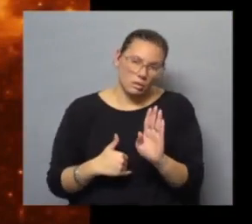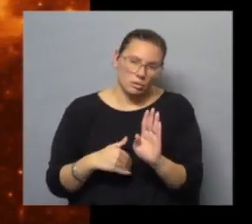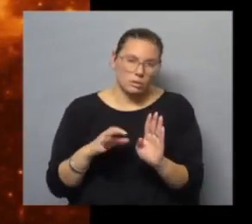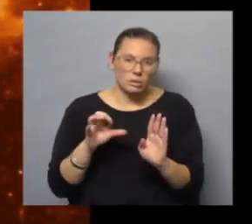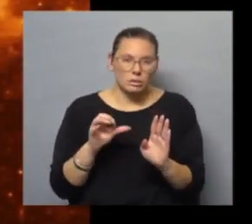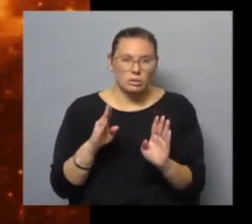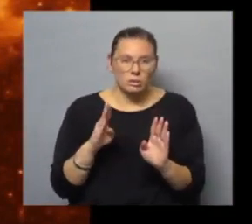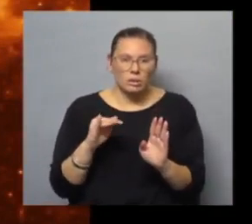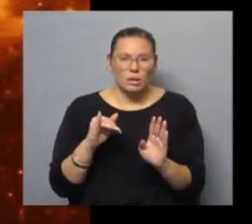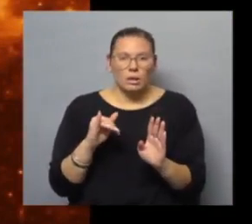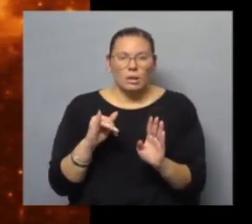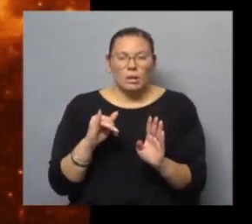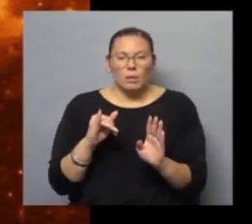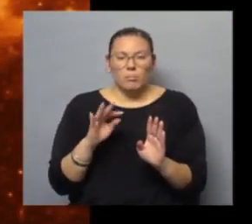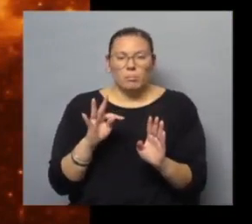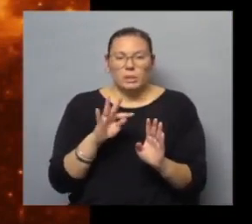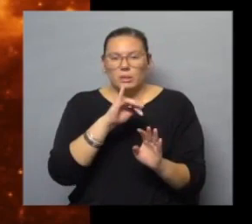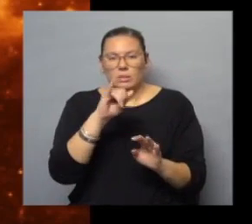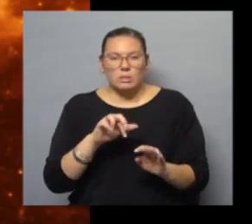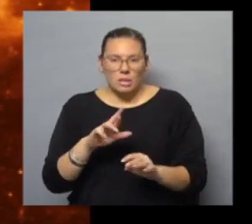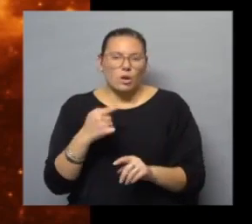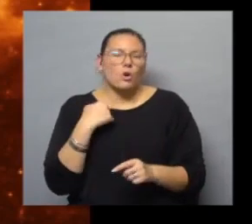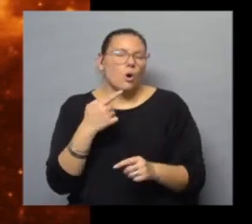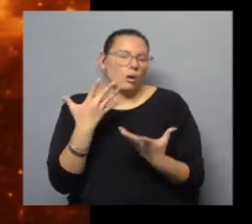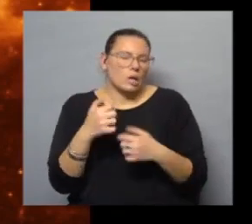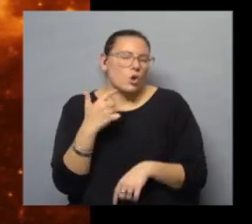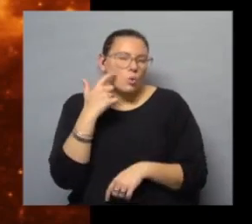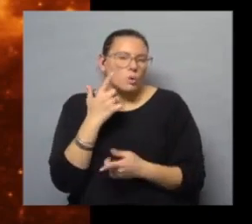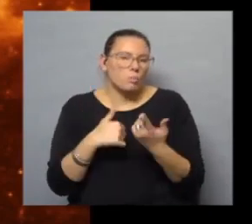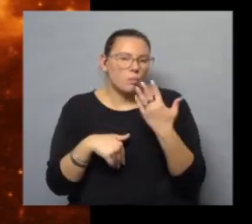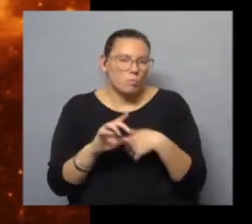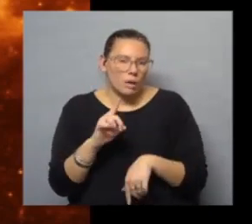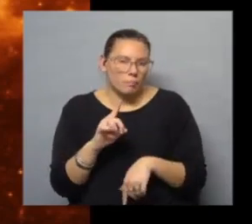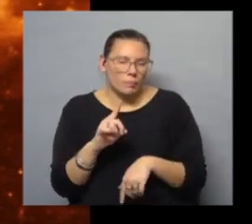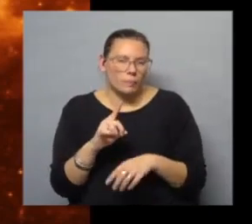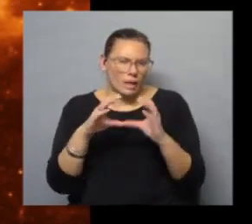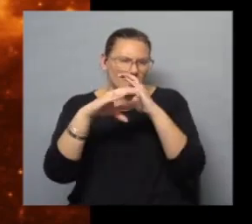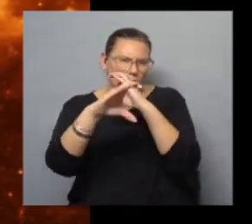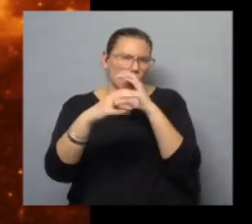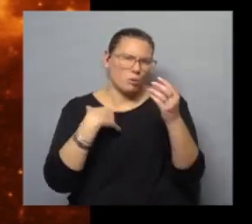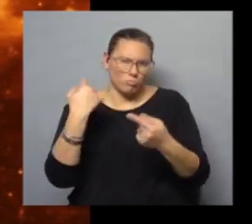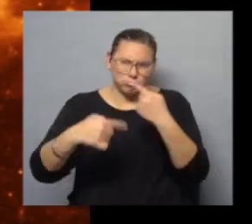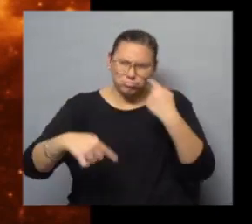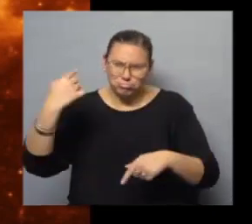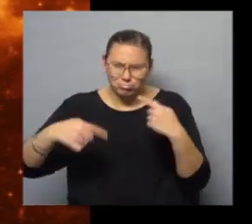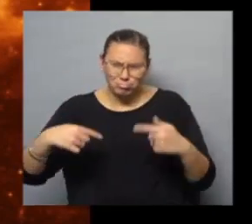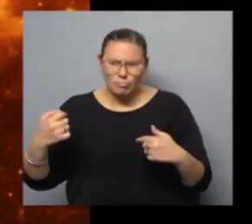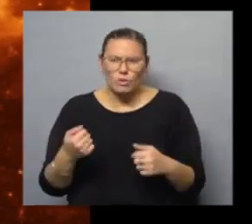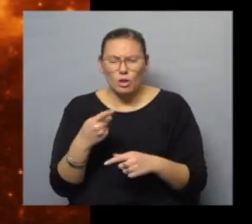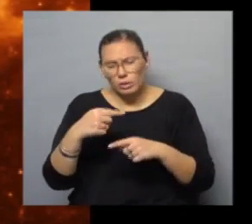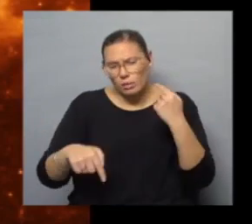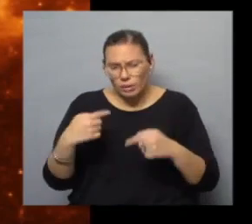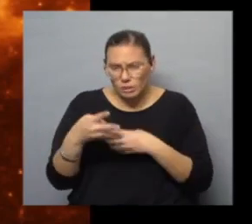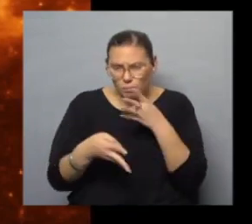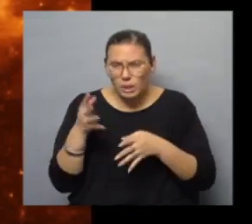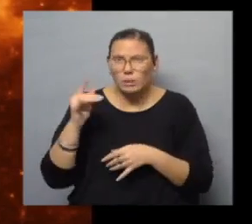Spitzer. Exacto, Y digo exacto. mucho menos marketing, en realidad no te voy a pedir un número, pero debe haber más de una decena de telescopios en el espacio, con distintos tipos de instrumentos.